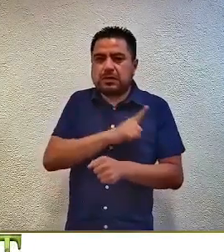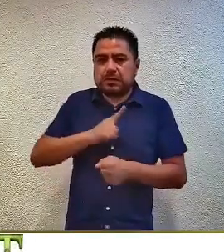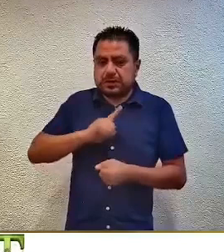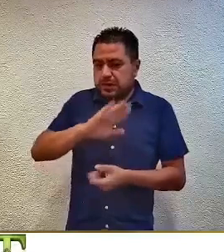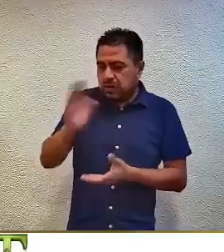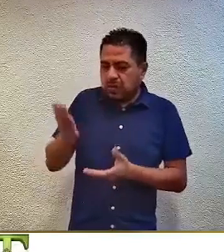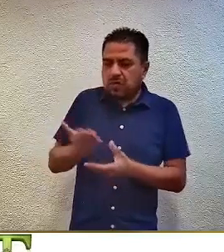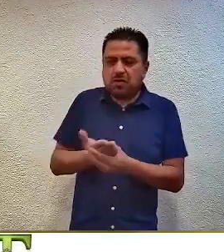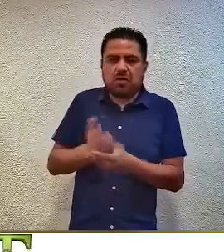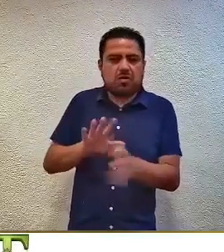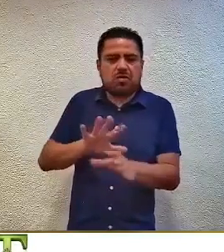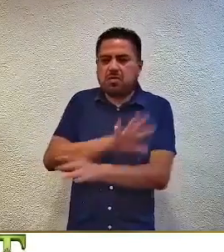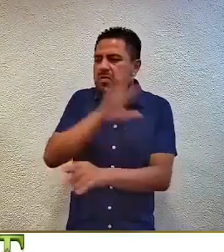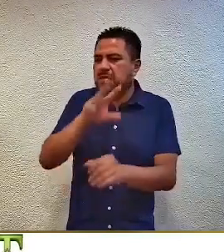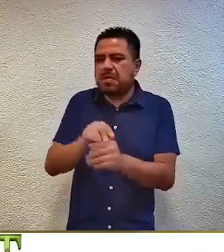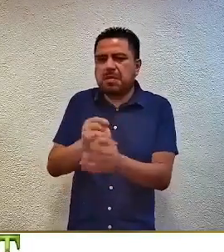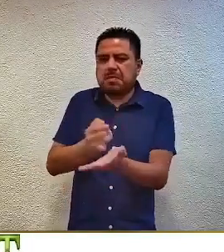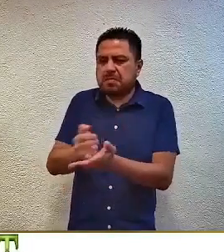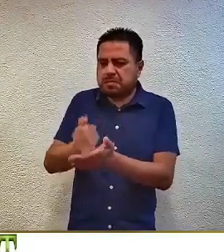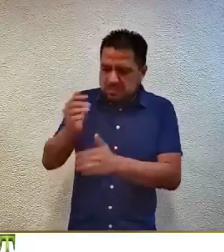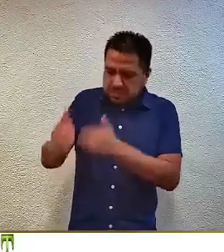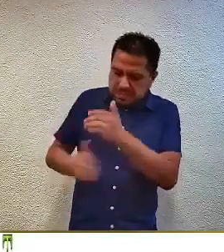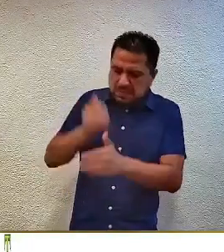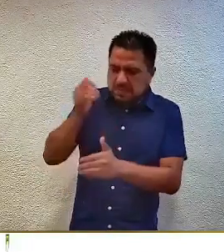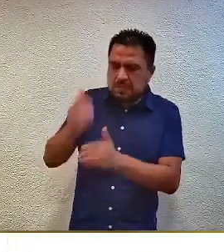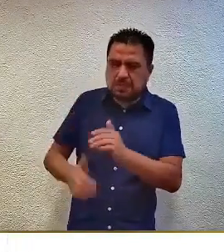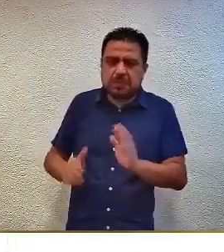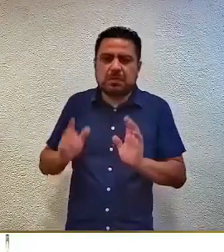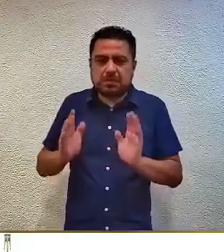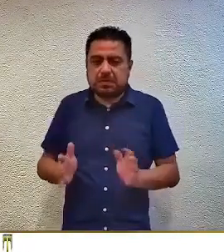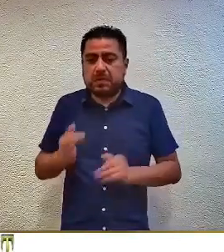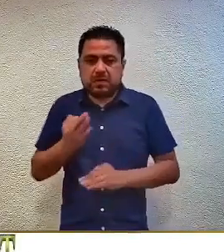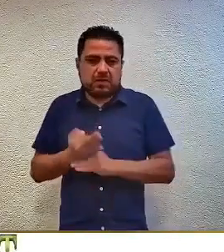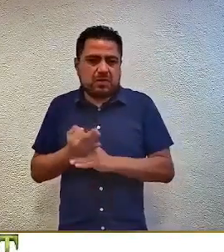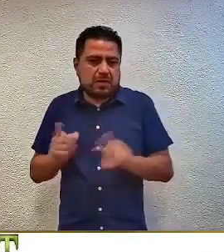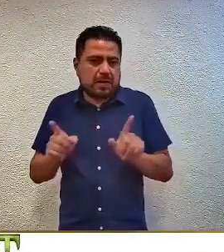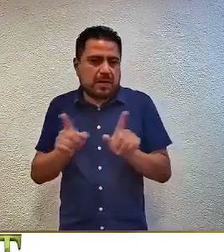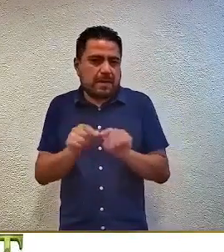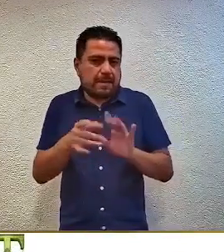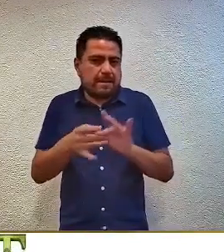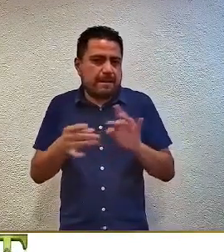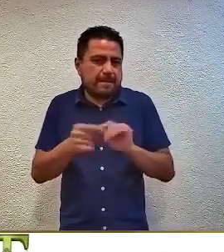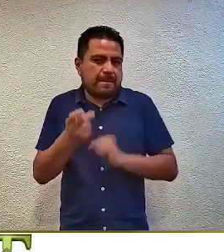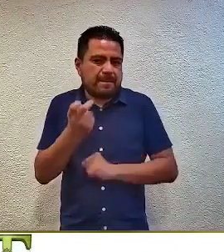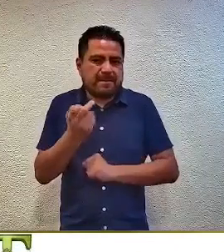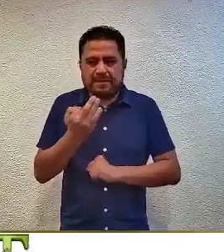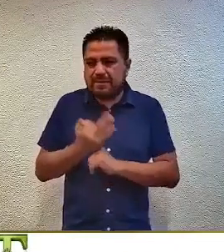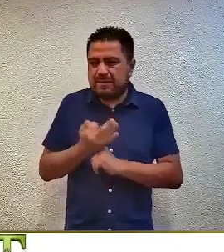como total y definitivamente concluido. Es la cuenta, magistrada presidenta, magistradas, magistrado.